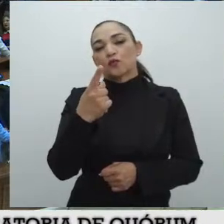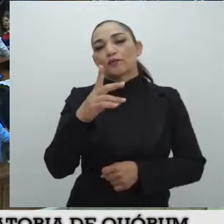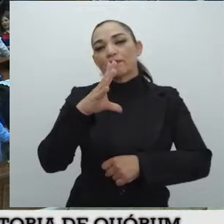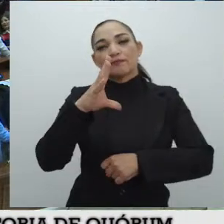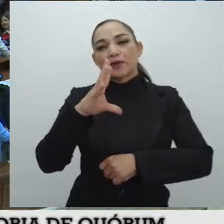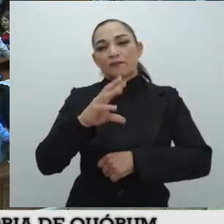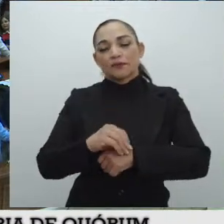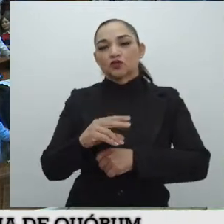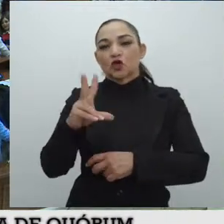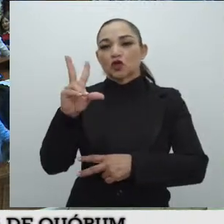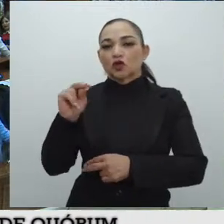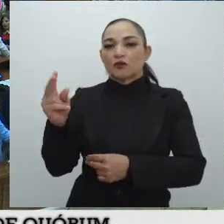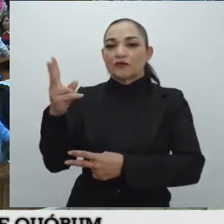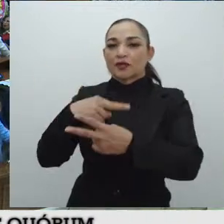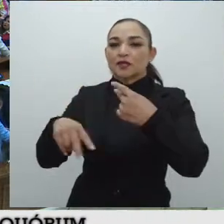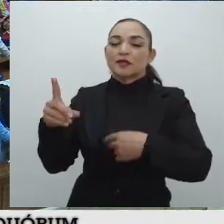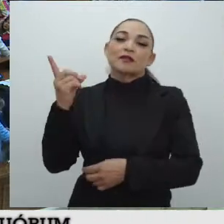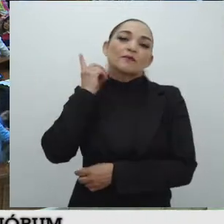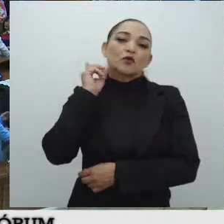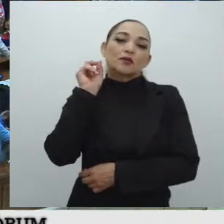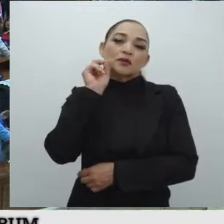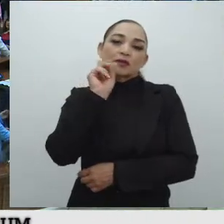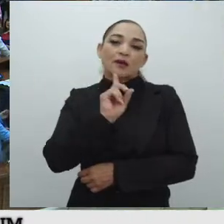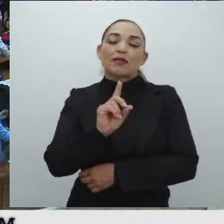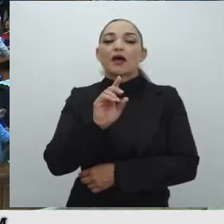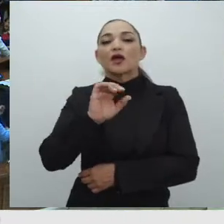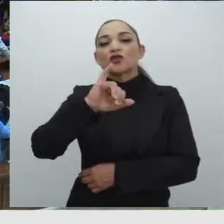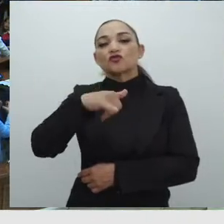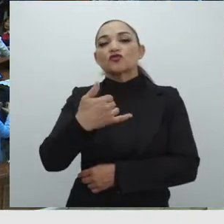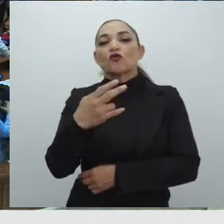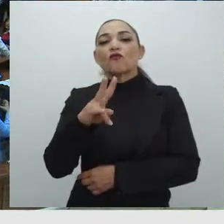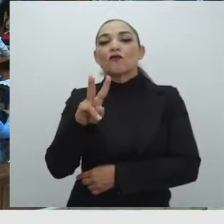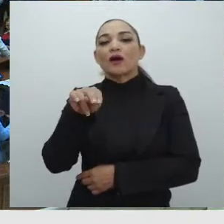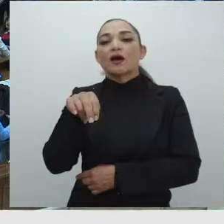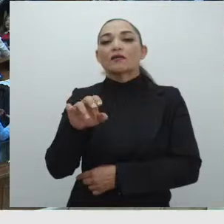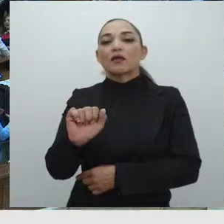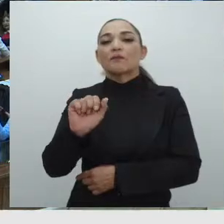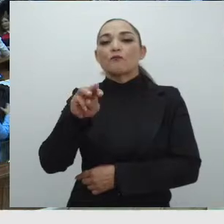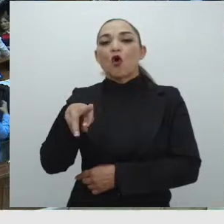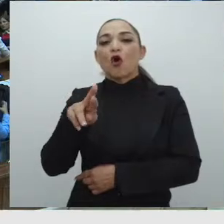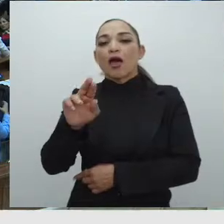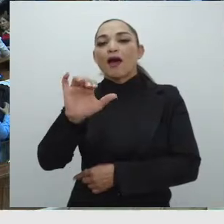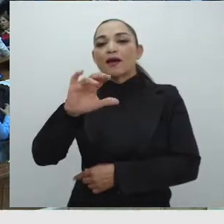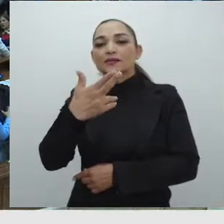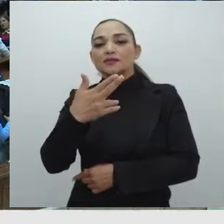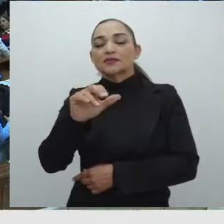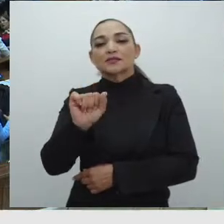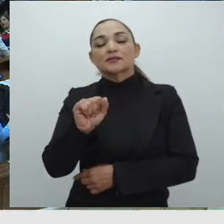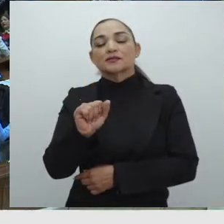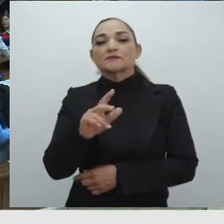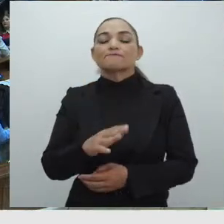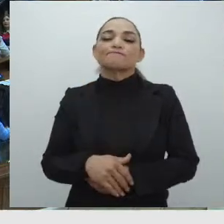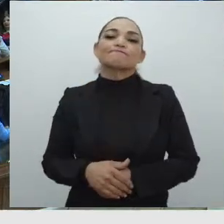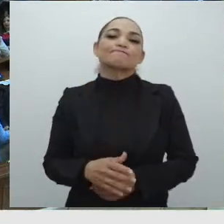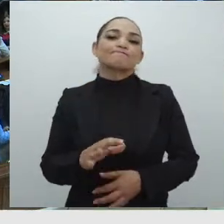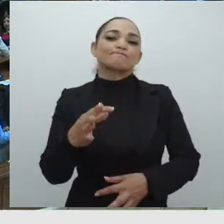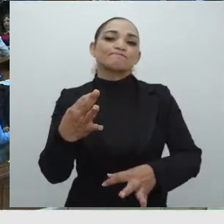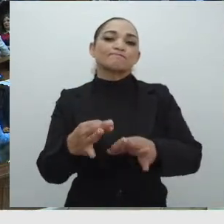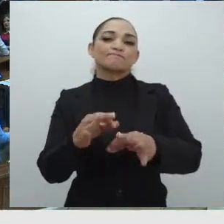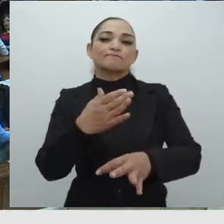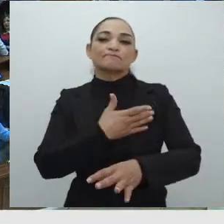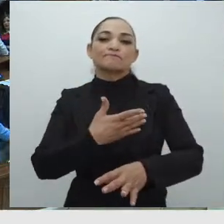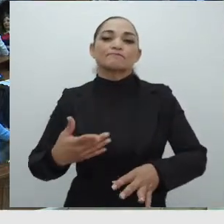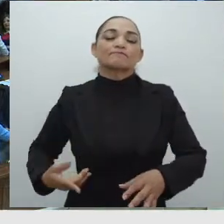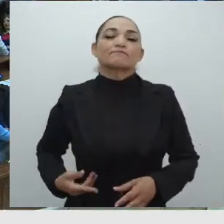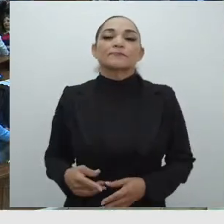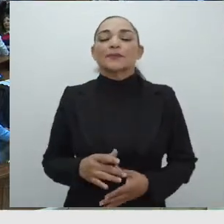ausencia de la diputada Giovanna Morachis Paperini. ¿Es cuánto, diputado presidente? Gracias, diputada